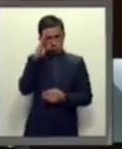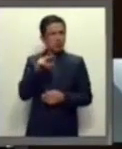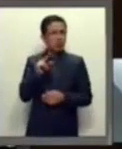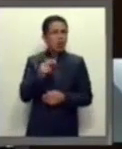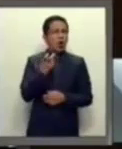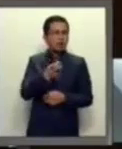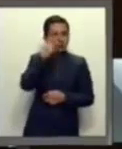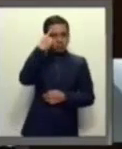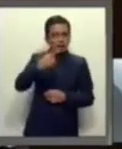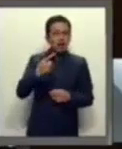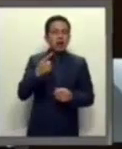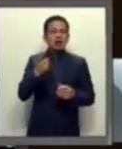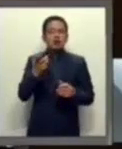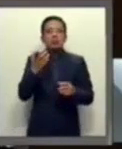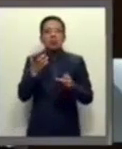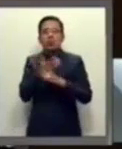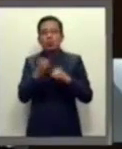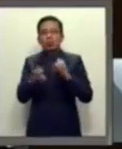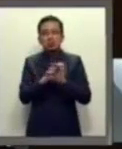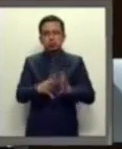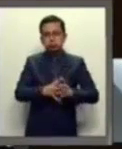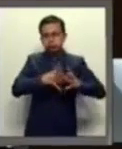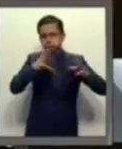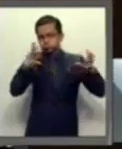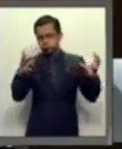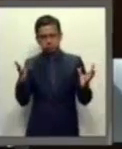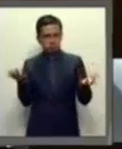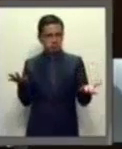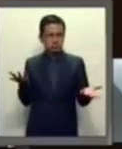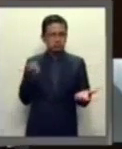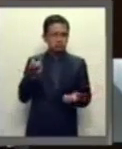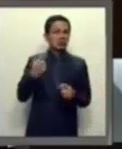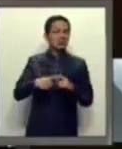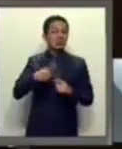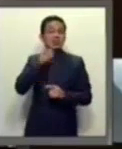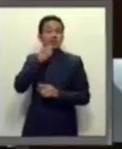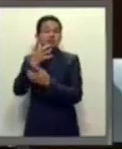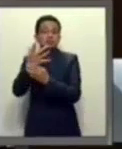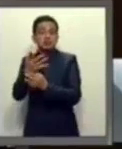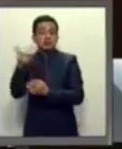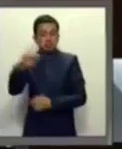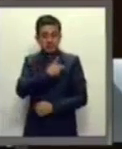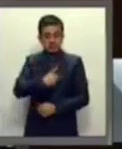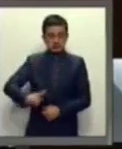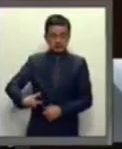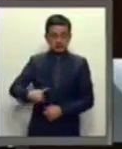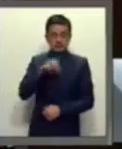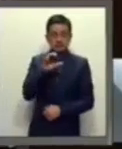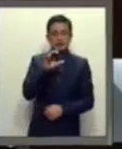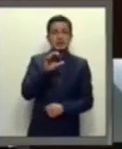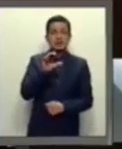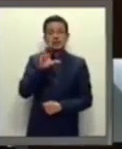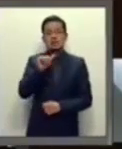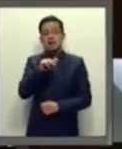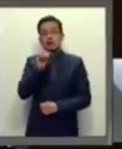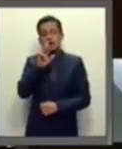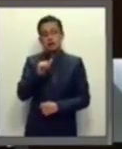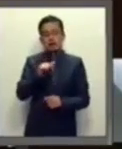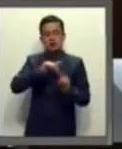voluminosas, de acuerdo a lo expresado por el presidente de la propia Cámara Nacional de Autotransporte de